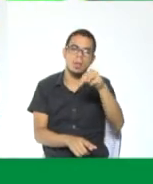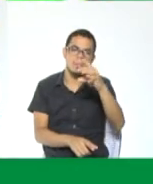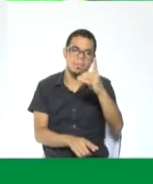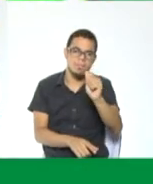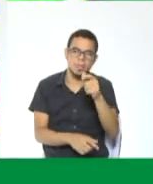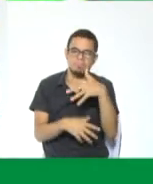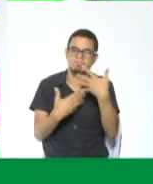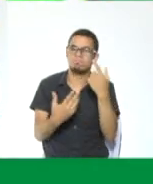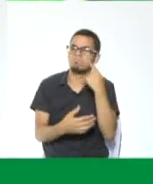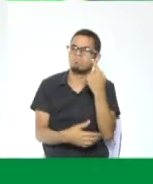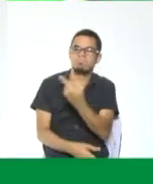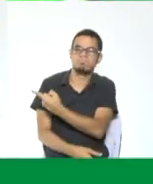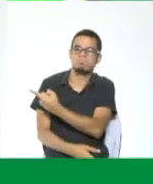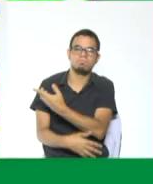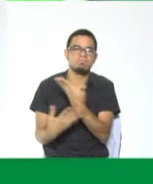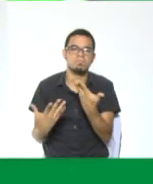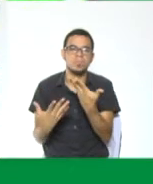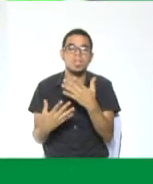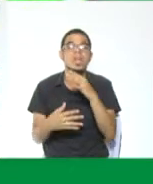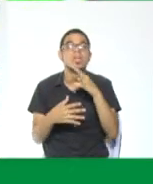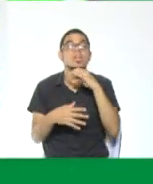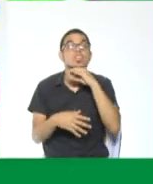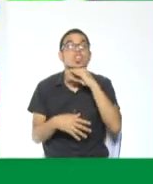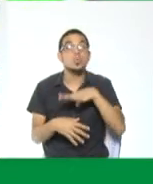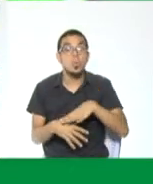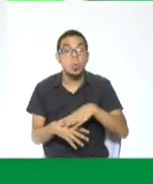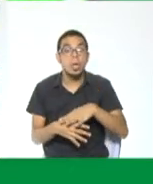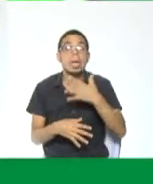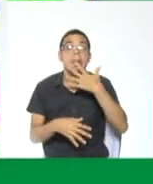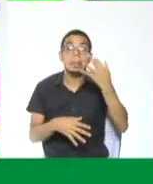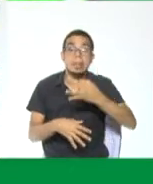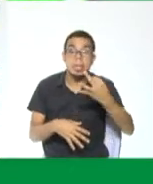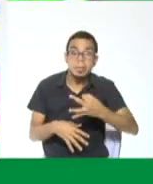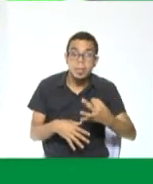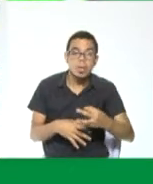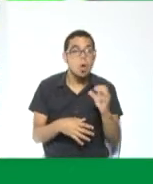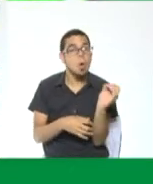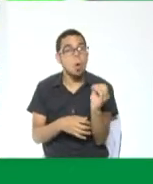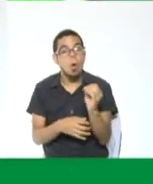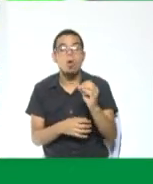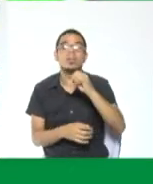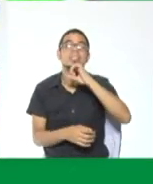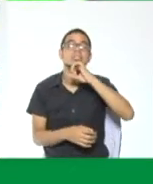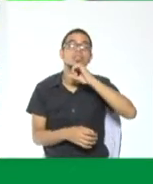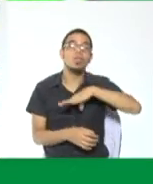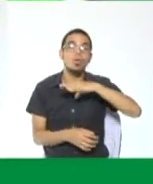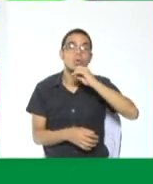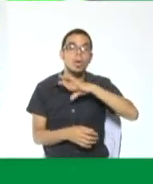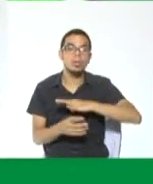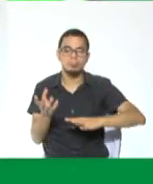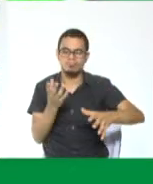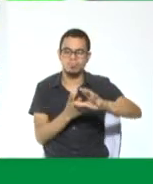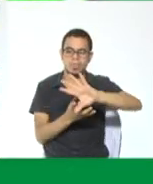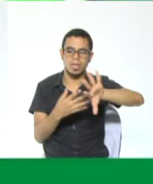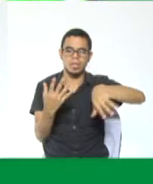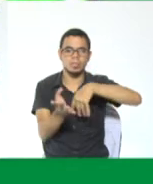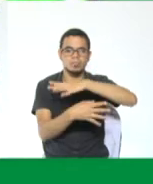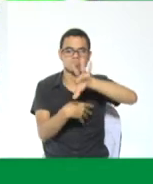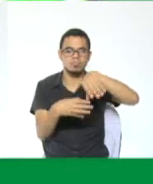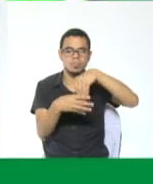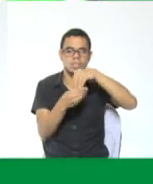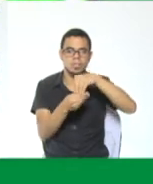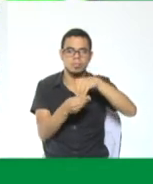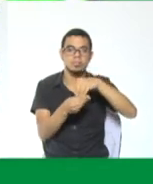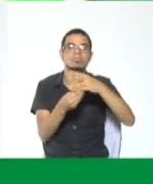breve de temas reales o históricos y se mezclan con todos los hechos